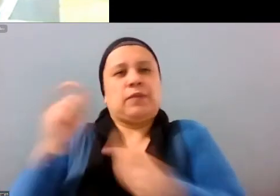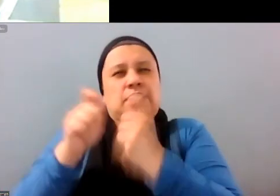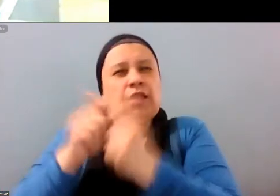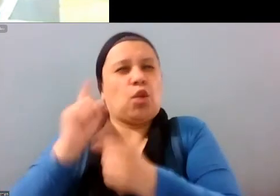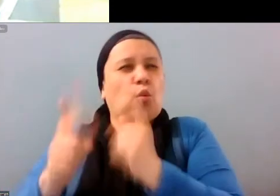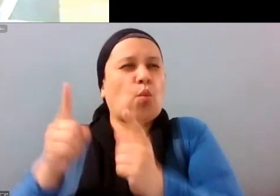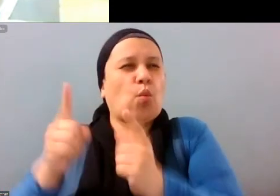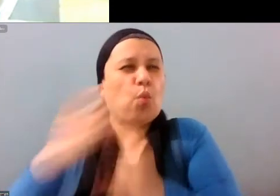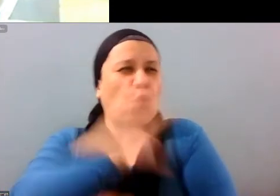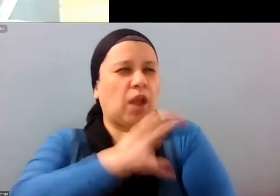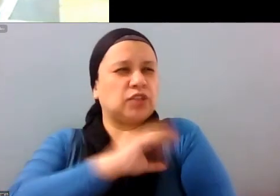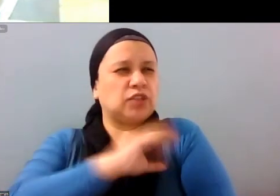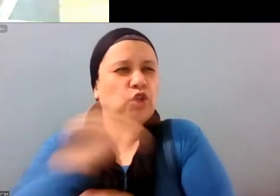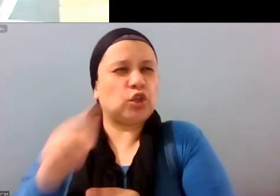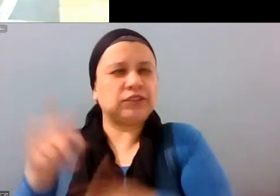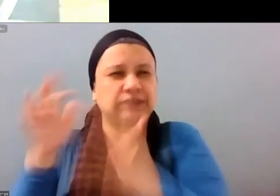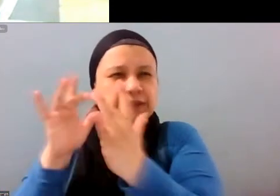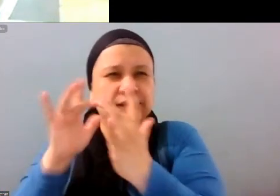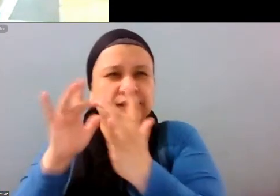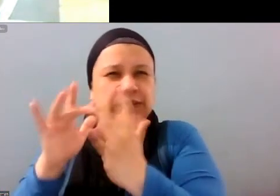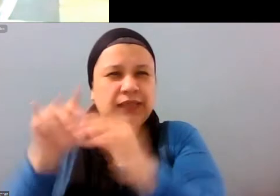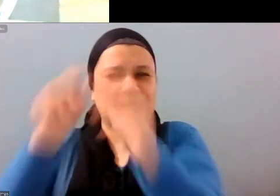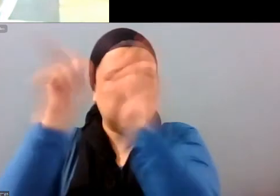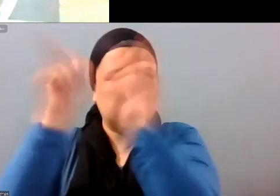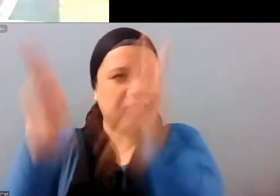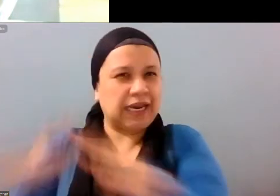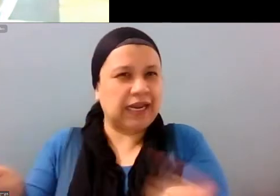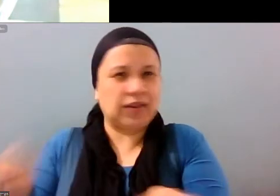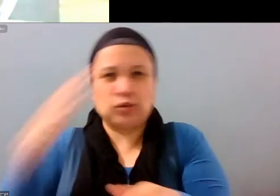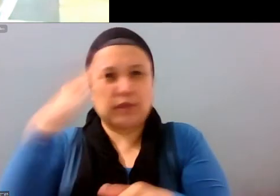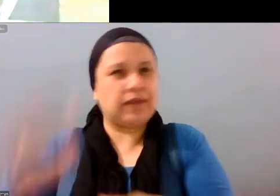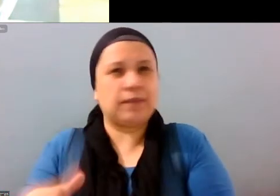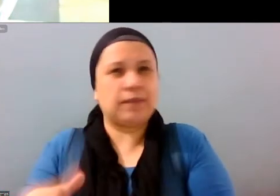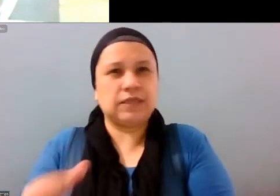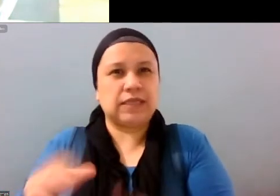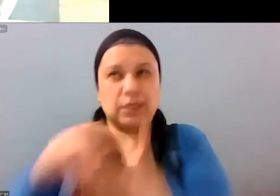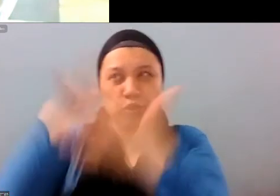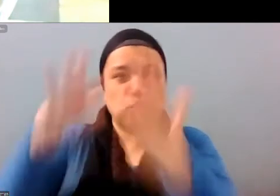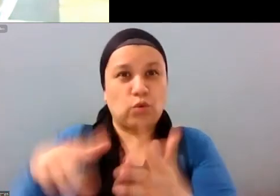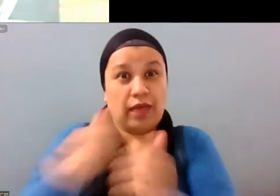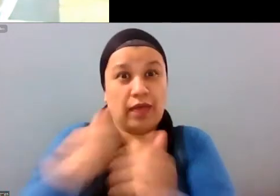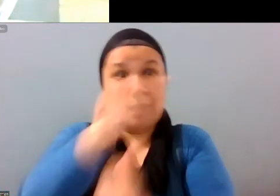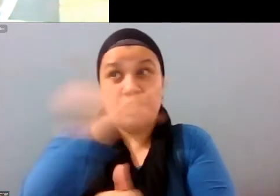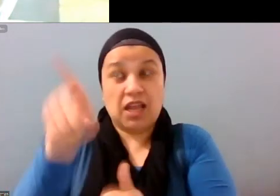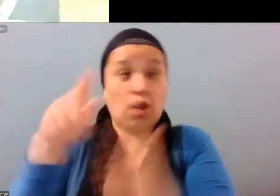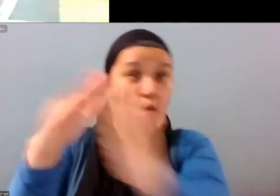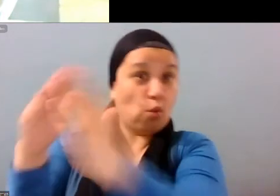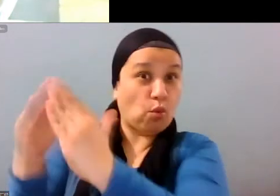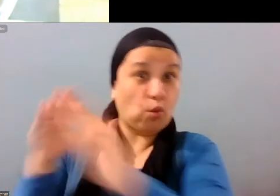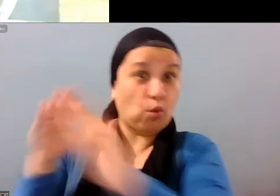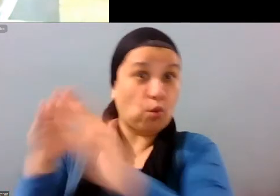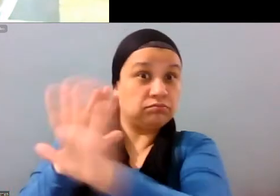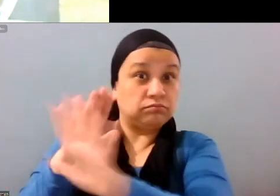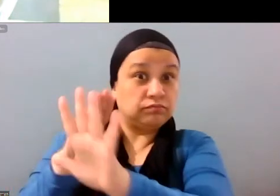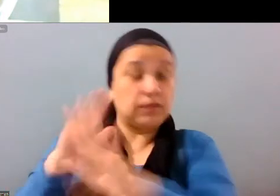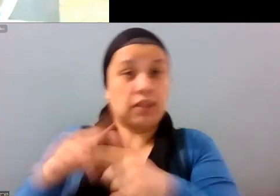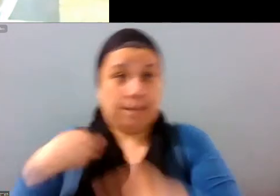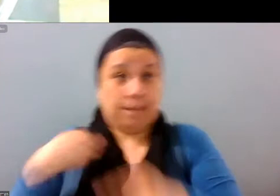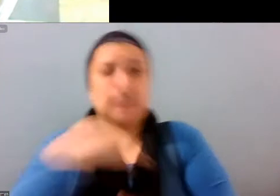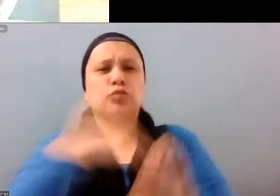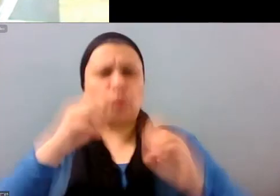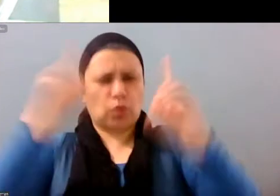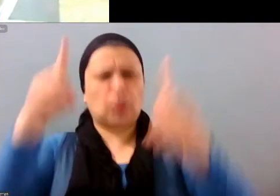conectividad de las personas estudiantes por su hogar es decir recordemos que el Ministerio de Educación Pública siempre ha